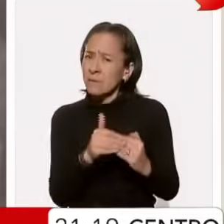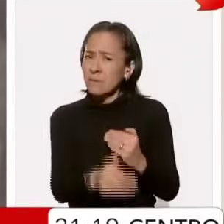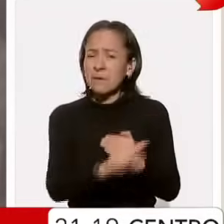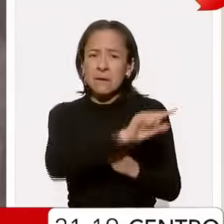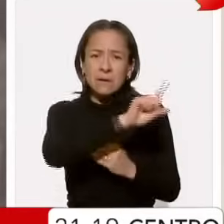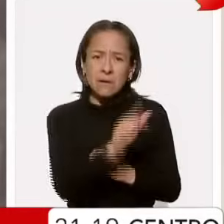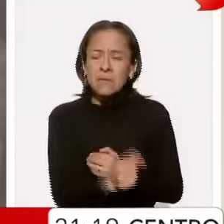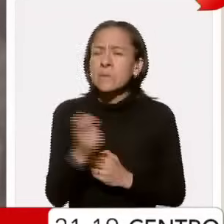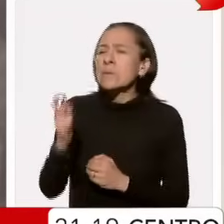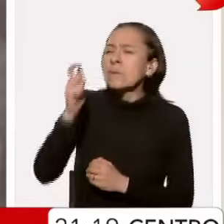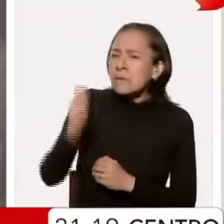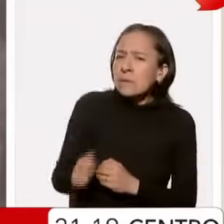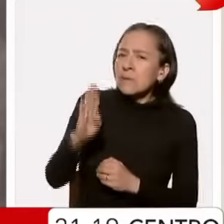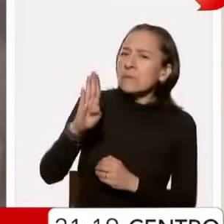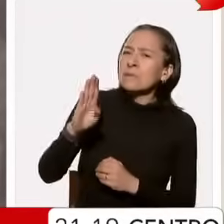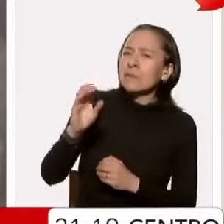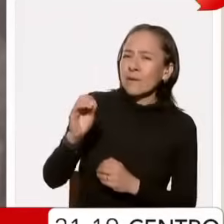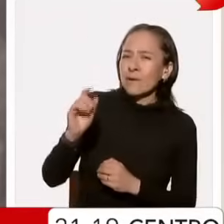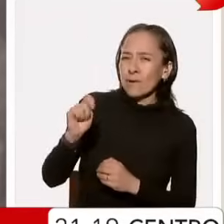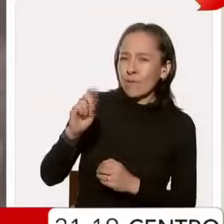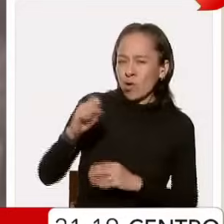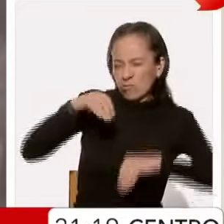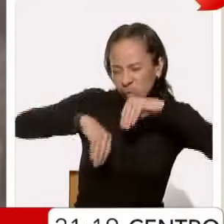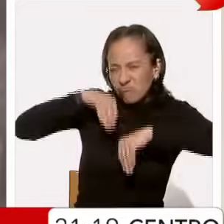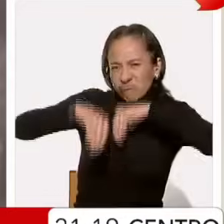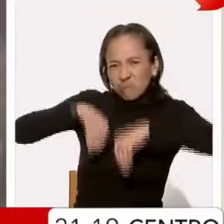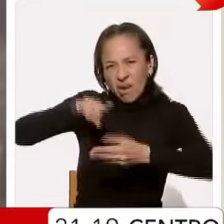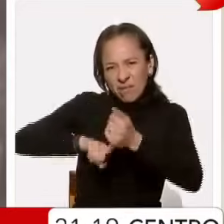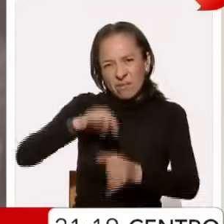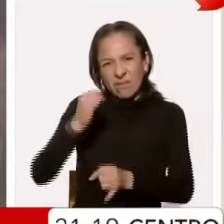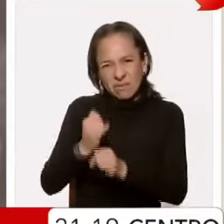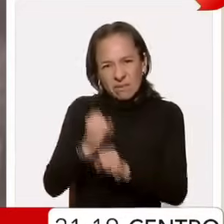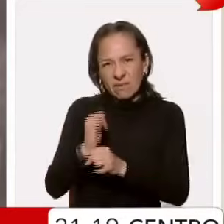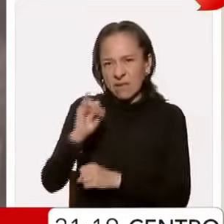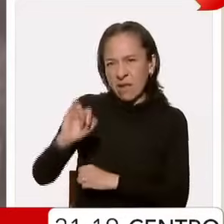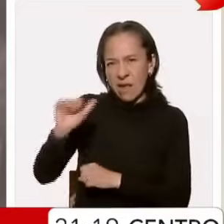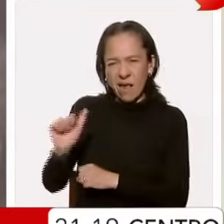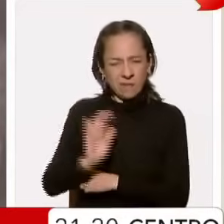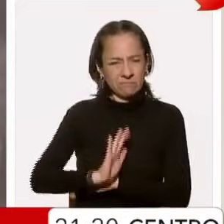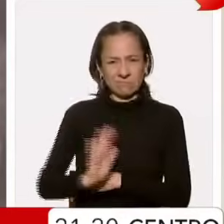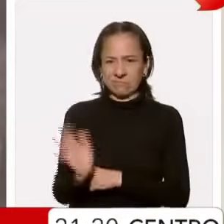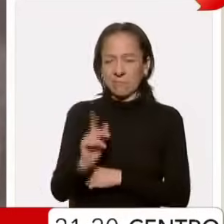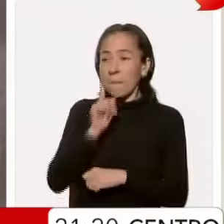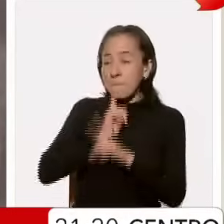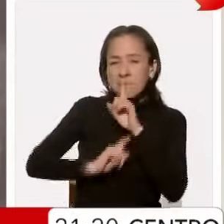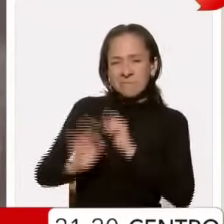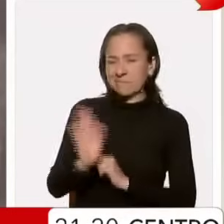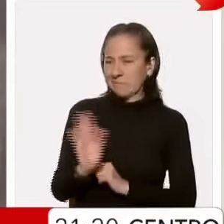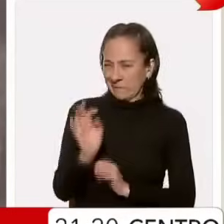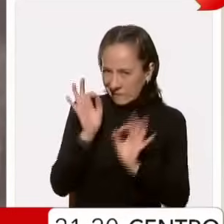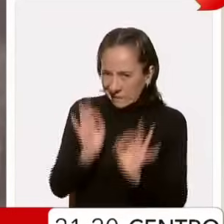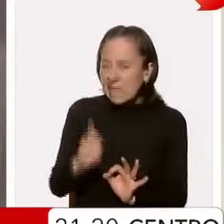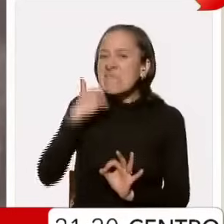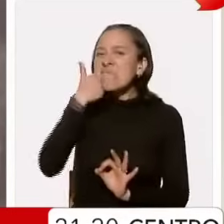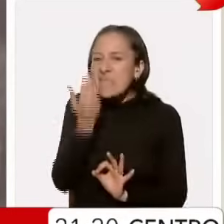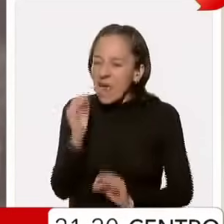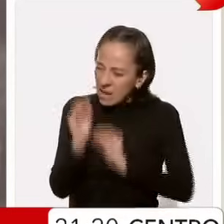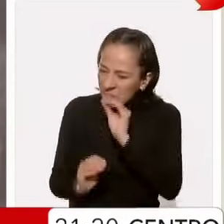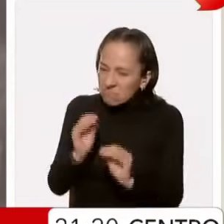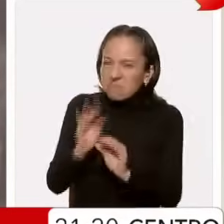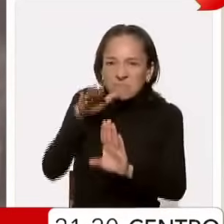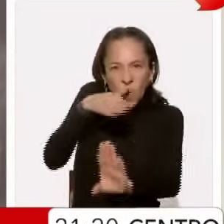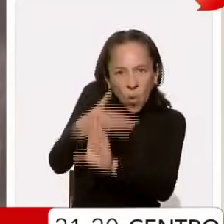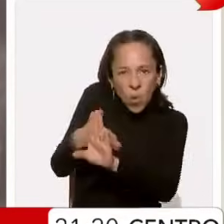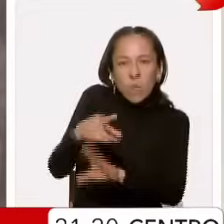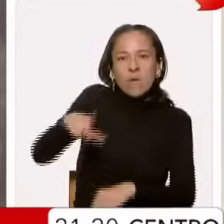orquestación de campañas de bots para decir cualesquiera mentiras. Aquí hay una clara intención de posicionar un mensaje, esta relación entre el